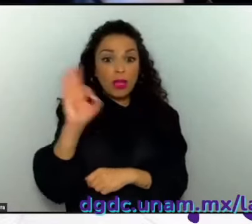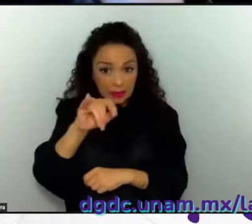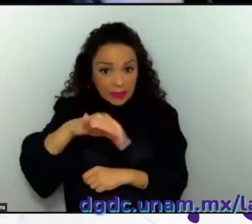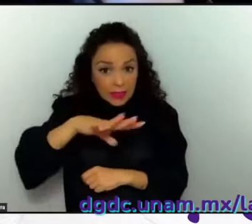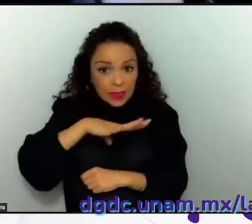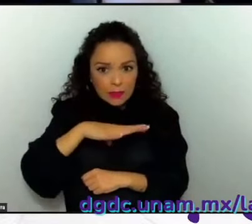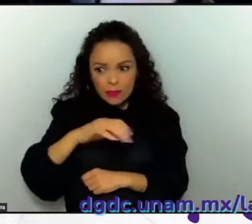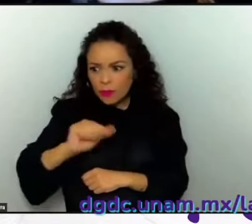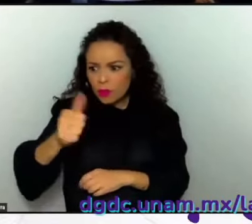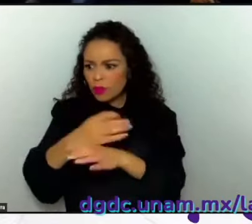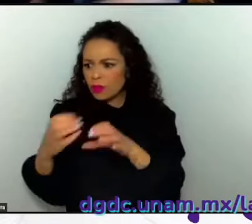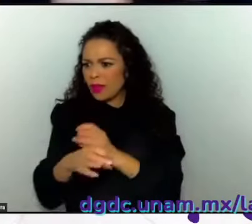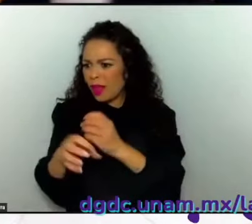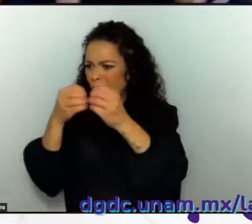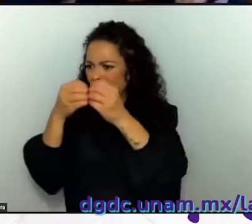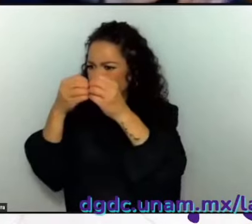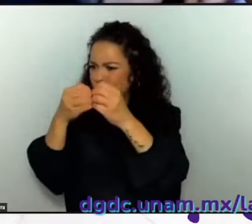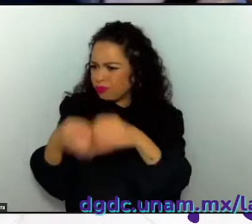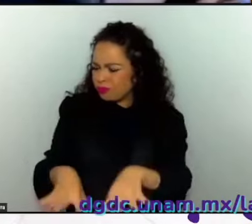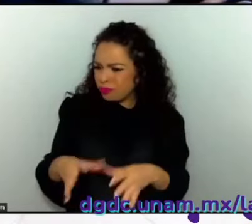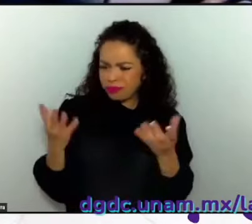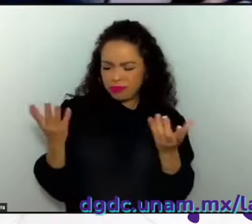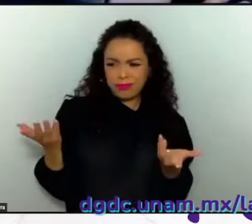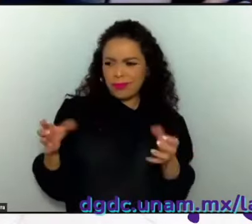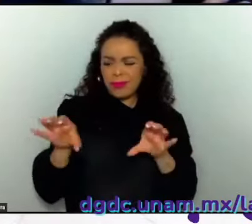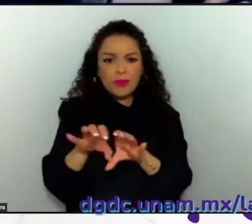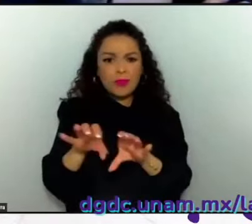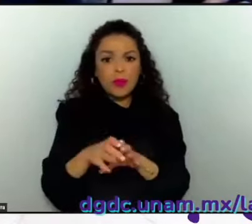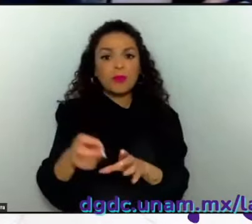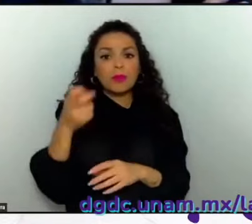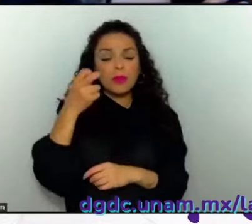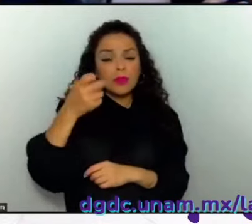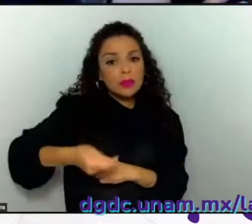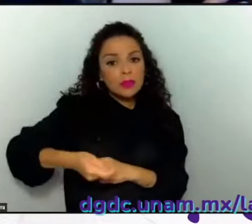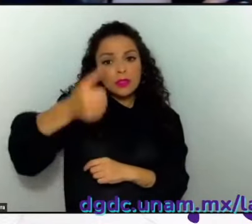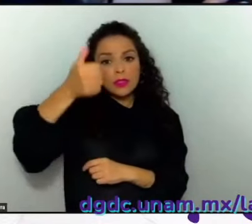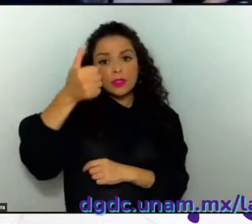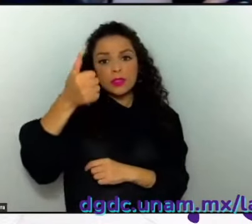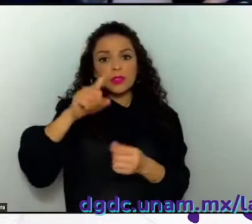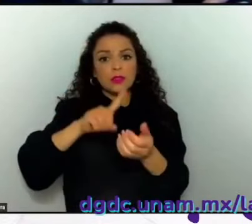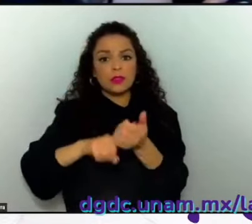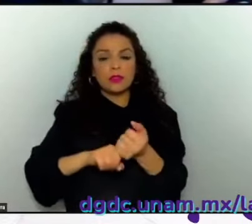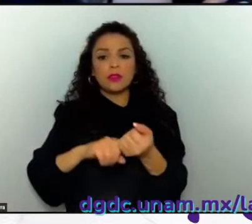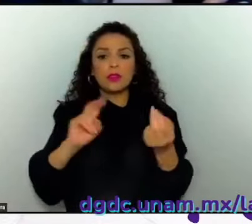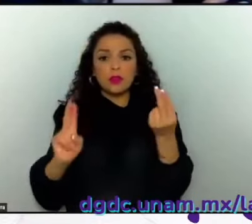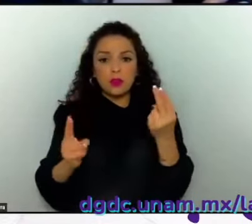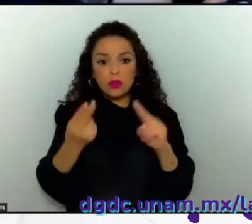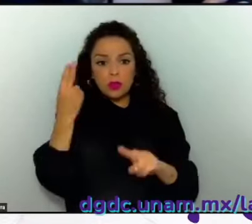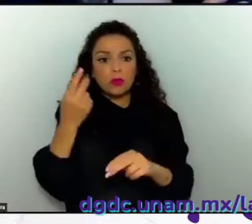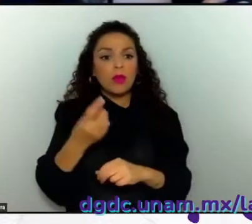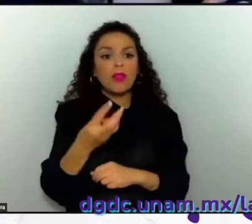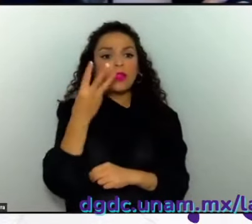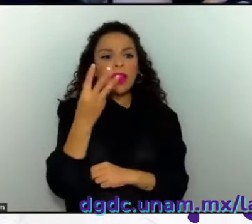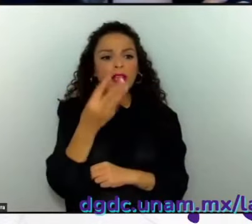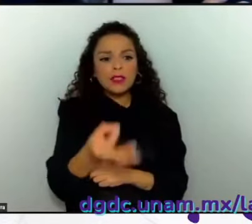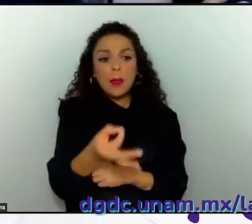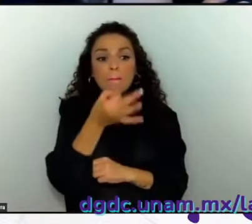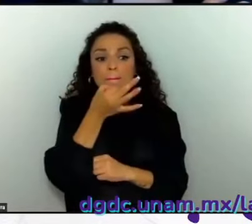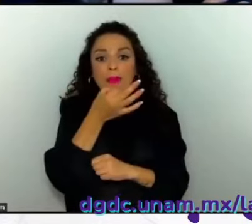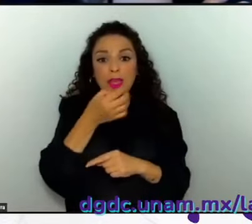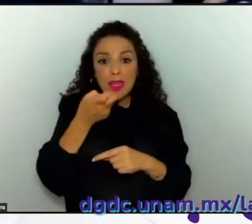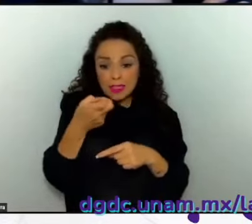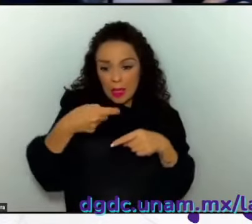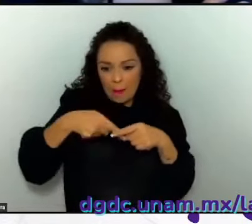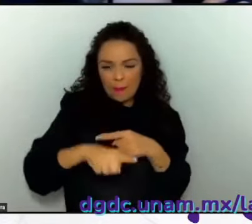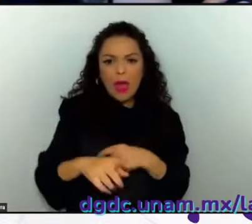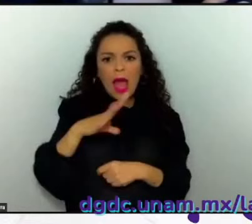En el origen del universo, en esta gran explosión, se formaron los primeros elementos cuando el universo se enfrió lo suficiente, los primeros 3 minutos. De hecho, hay un libro muy